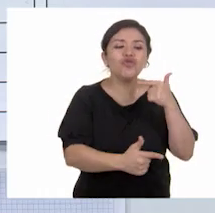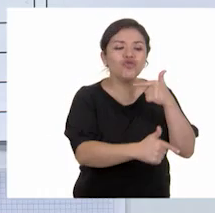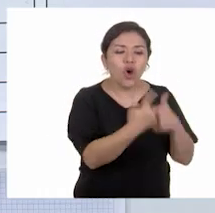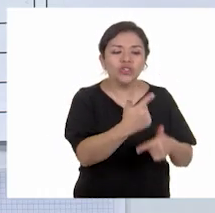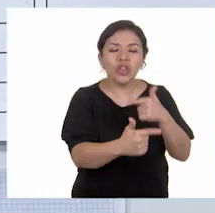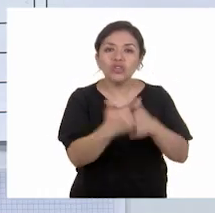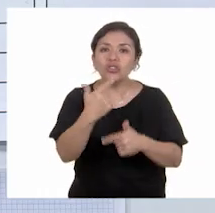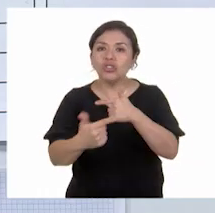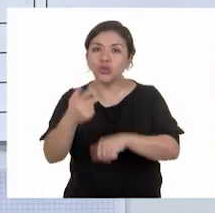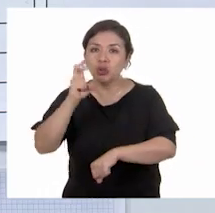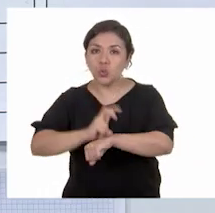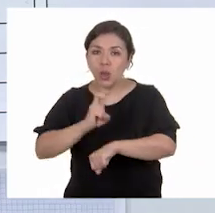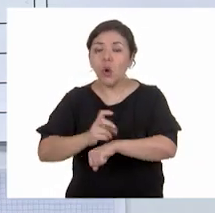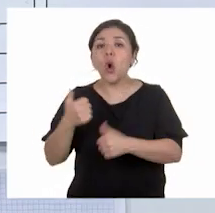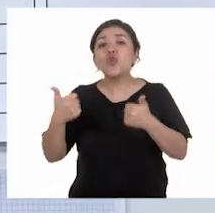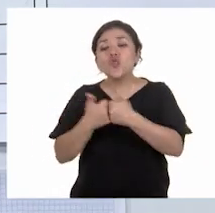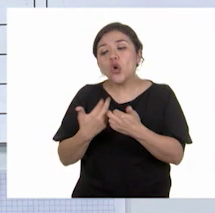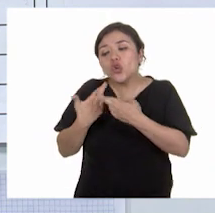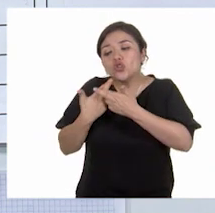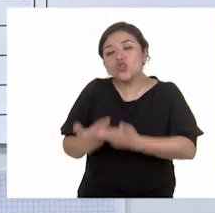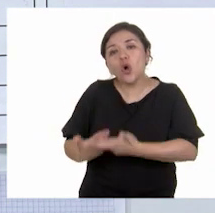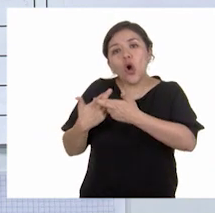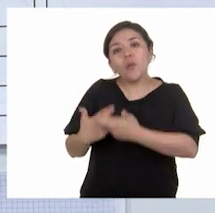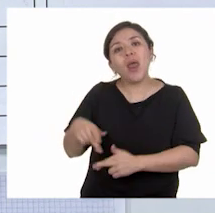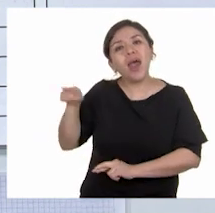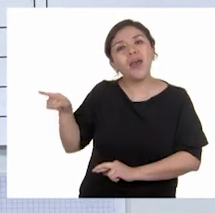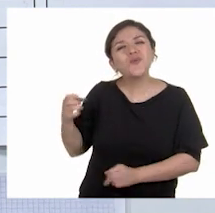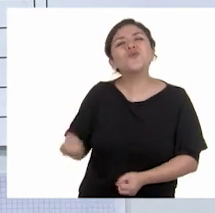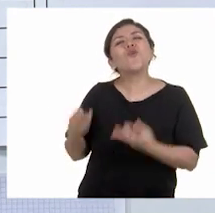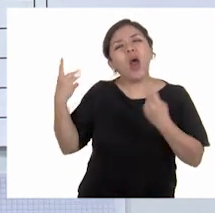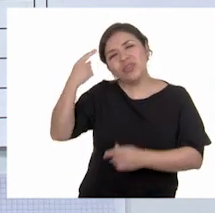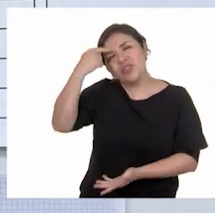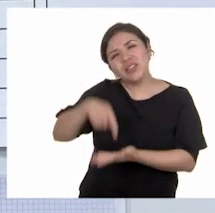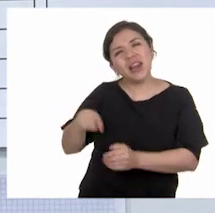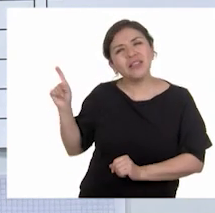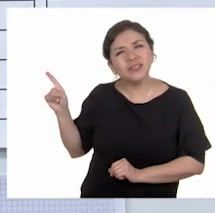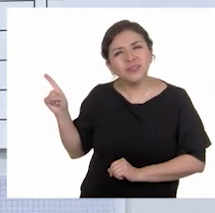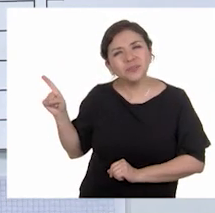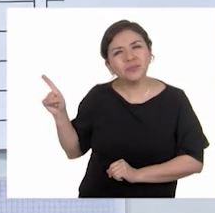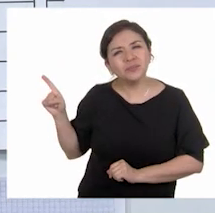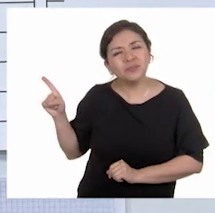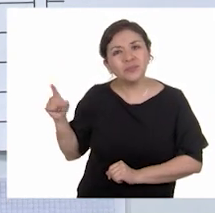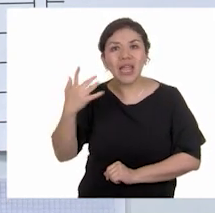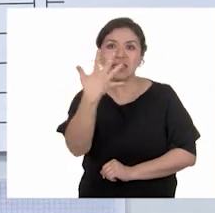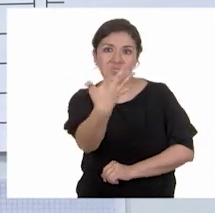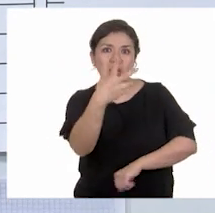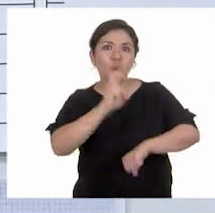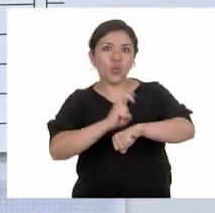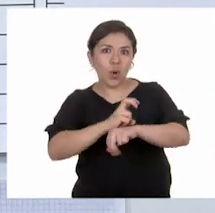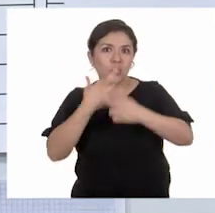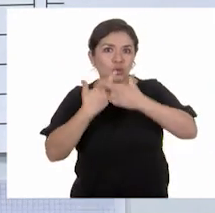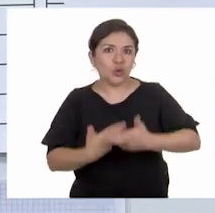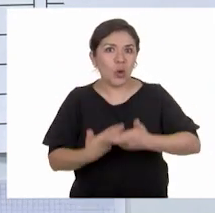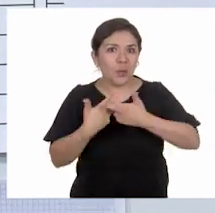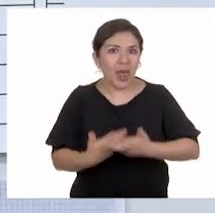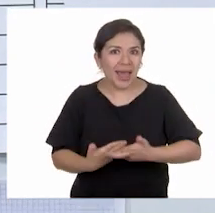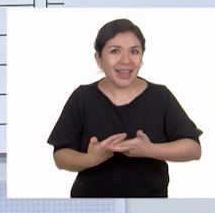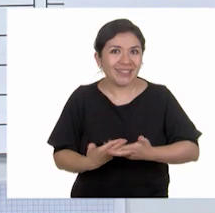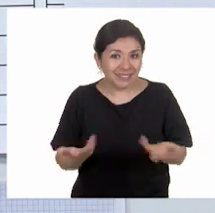uno. Y le sobraron... ¿Cuántos creen que le sobraron? 5, maestra.